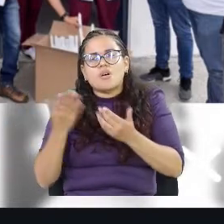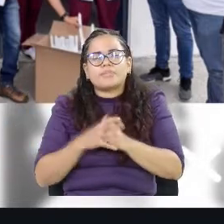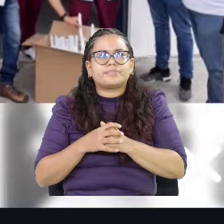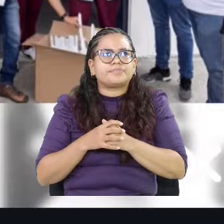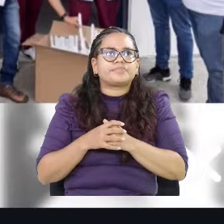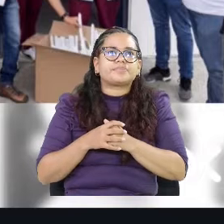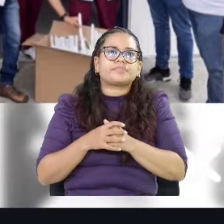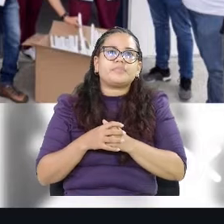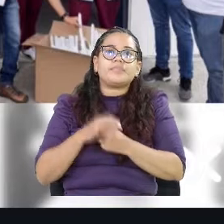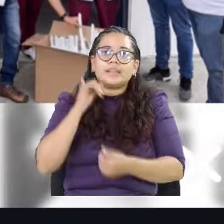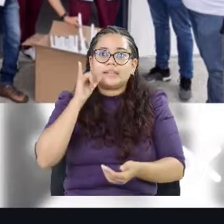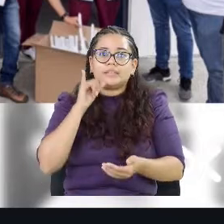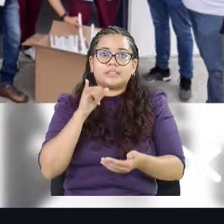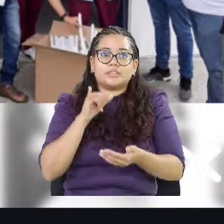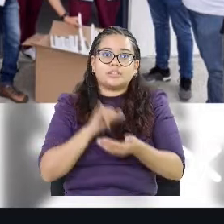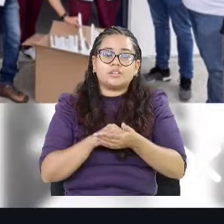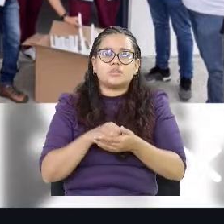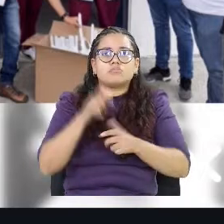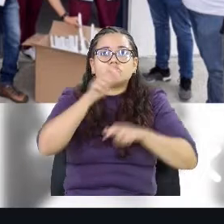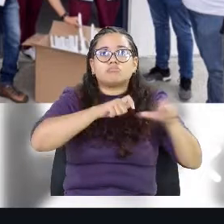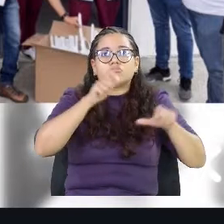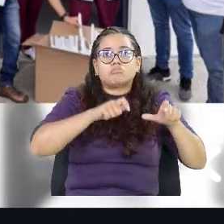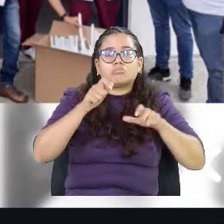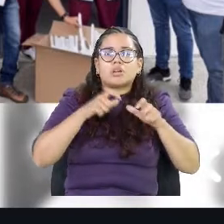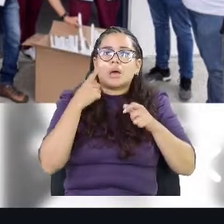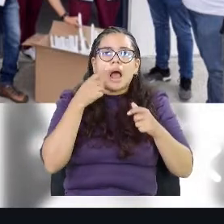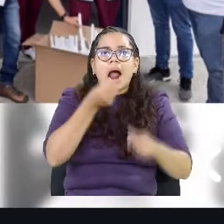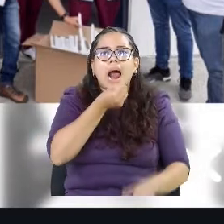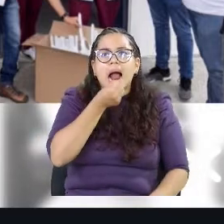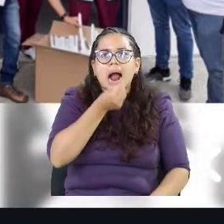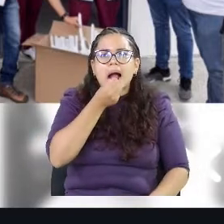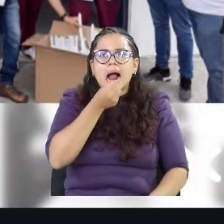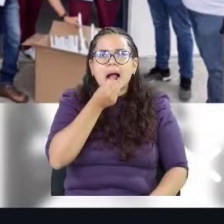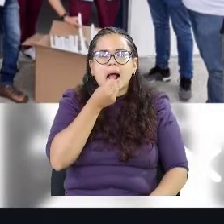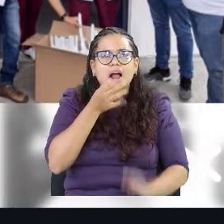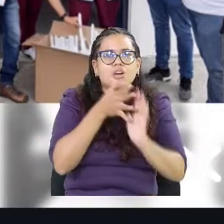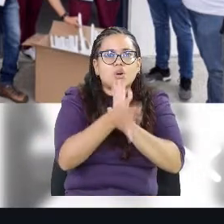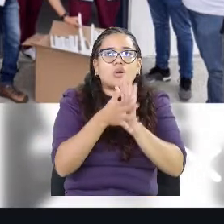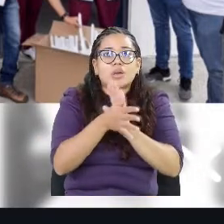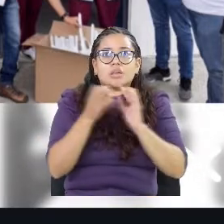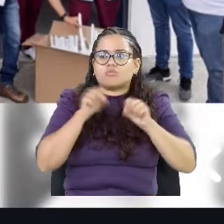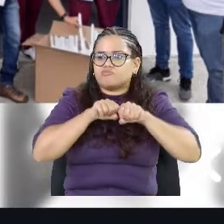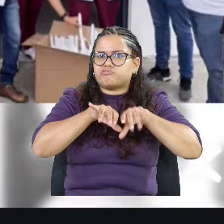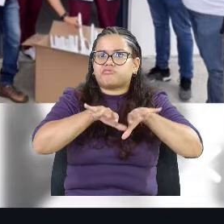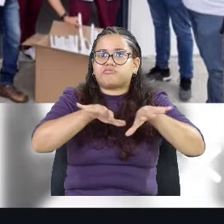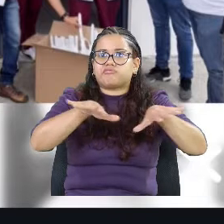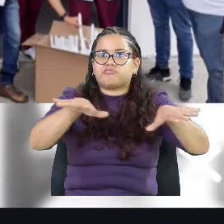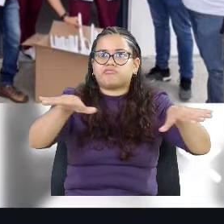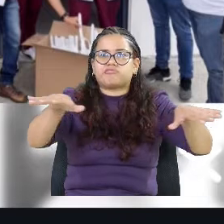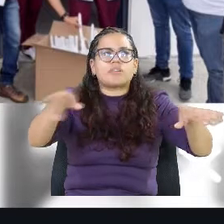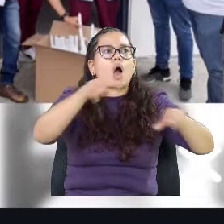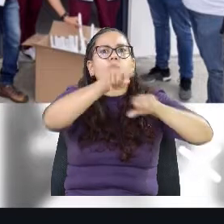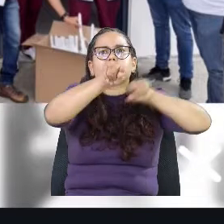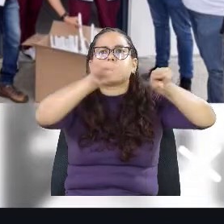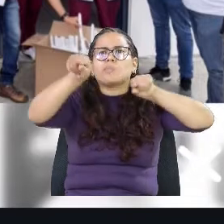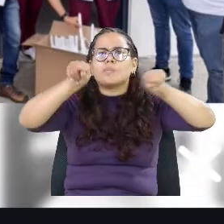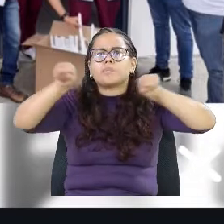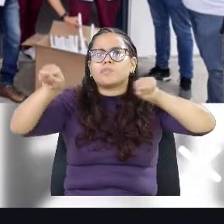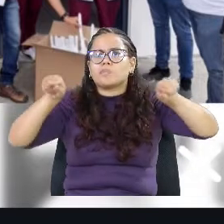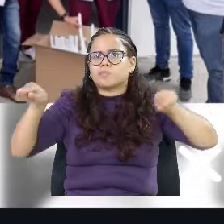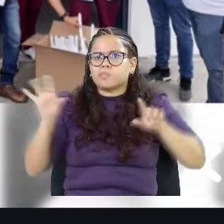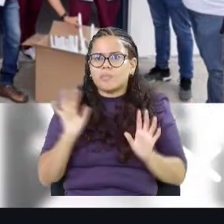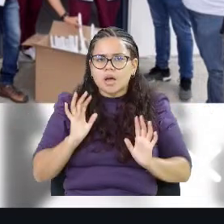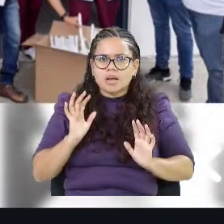Entonces, no sé, muchas personas vieron esto en los noticieros, hicieron varias entregas masivas en diferentes lugares.